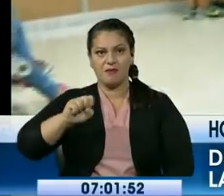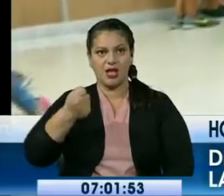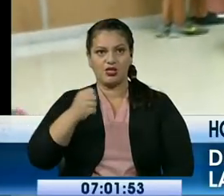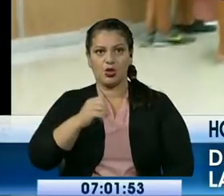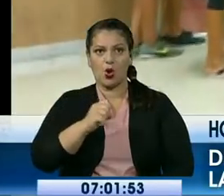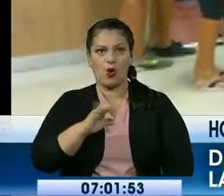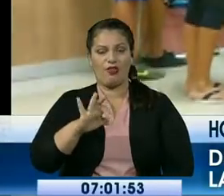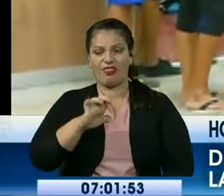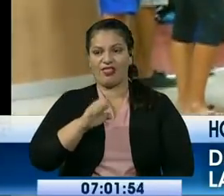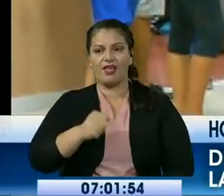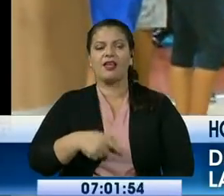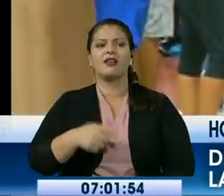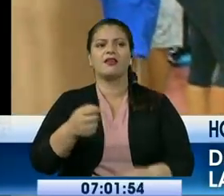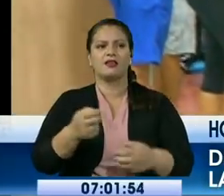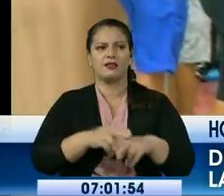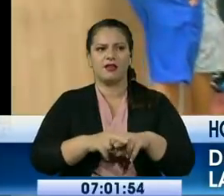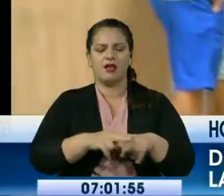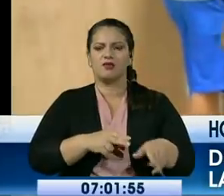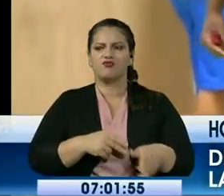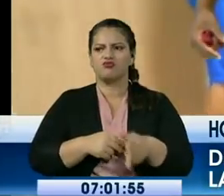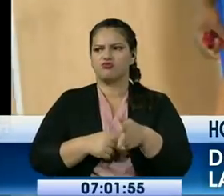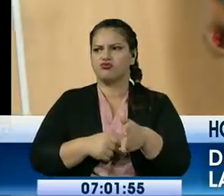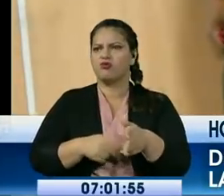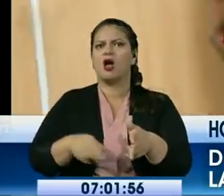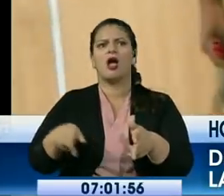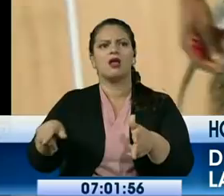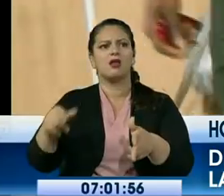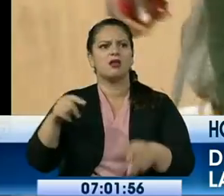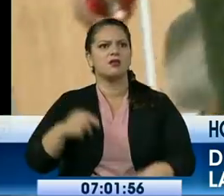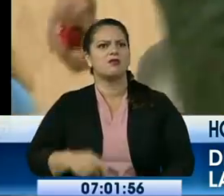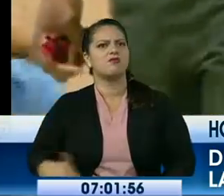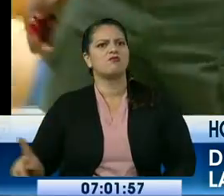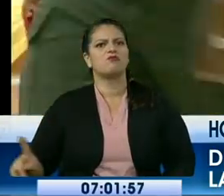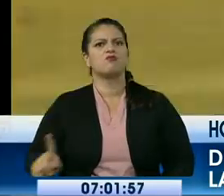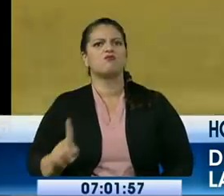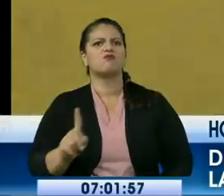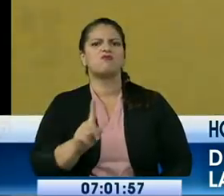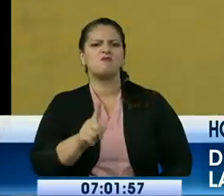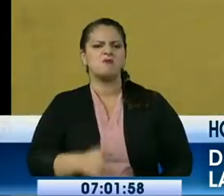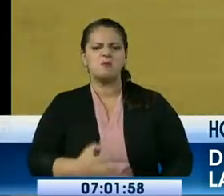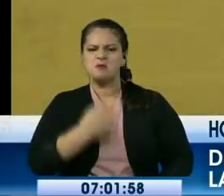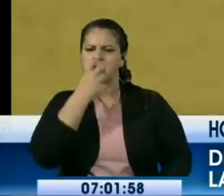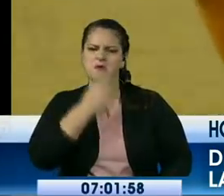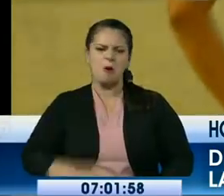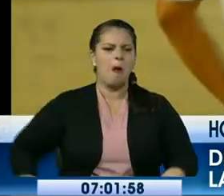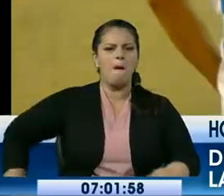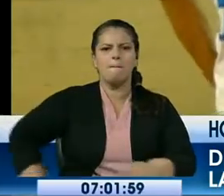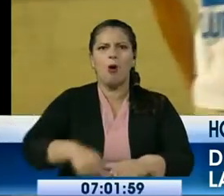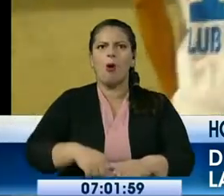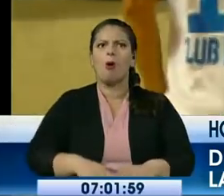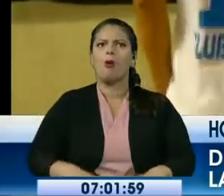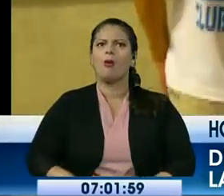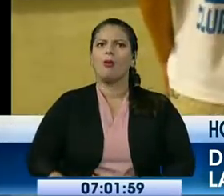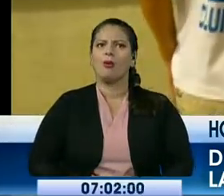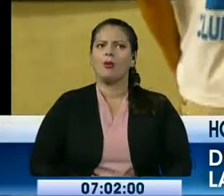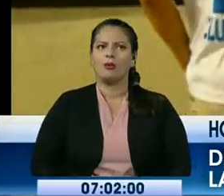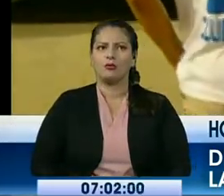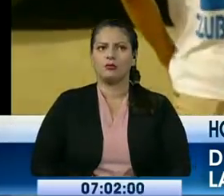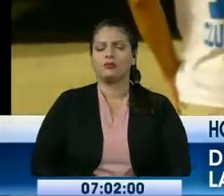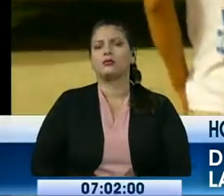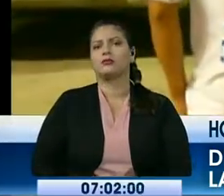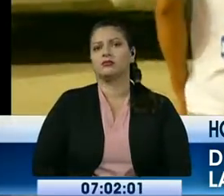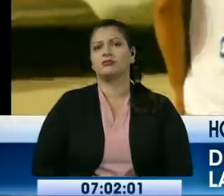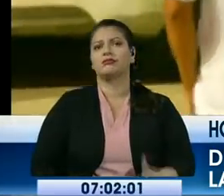horas, el sospechoso fue puesto en libertad debido a que el afectado no presentó la denuncia